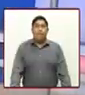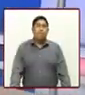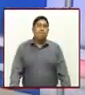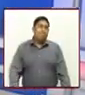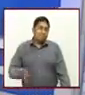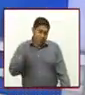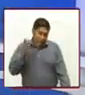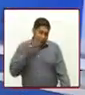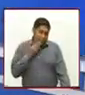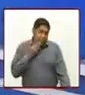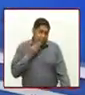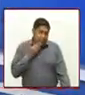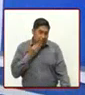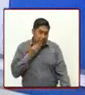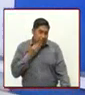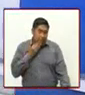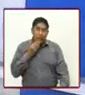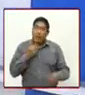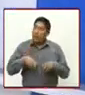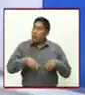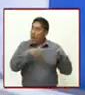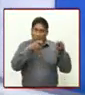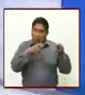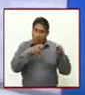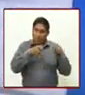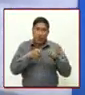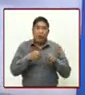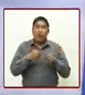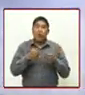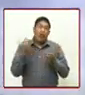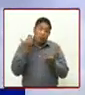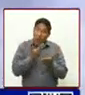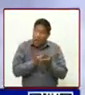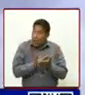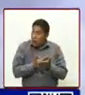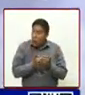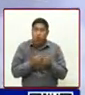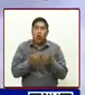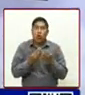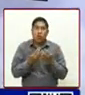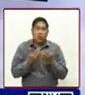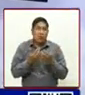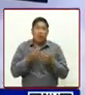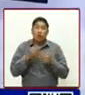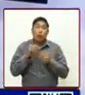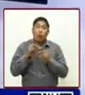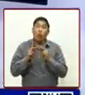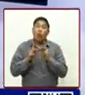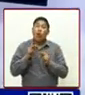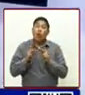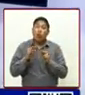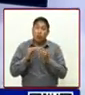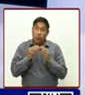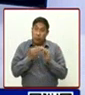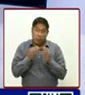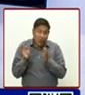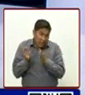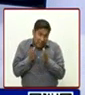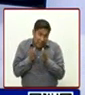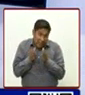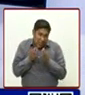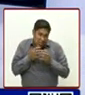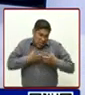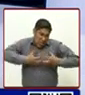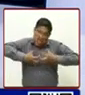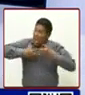Al día investiga ha estado justamente en Coripata porque queremos mostrarle esos momentos de mucha tensión, de mucha rabia, de indignación cuando se estaba buscando a